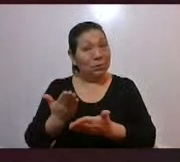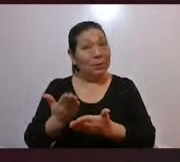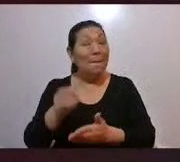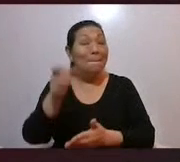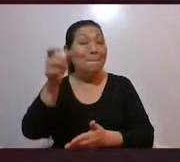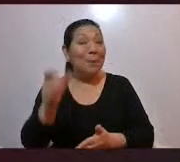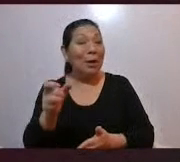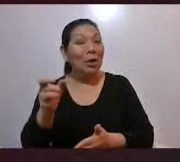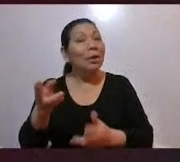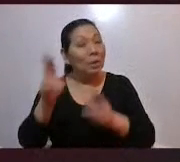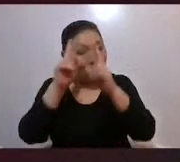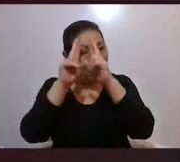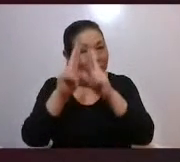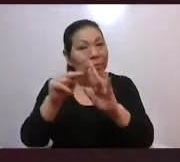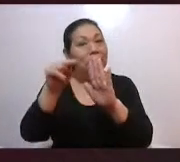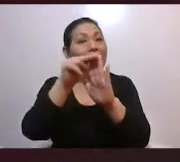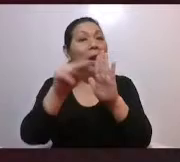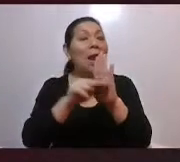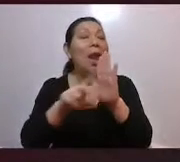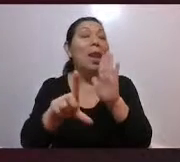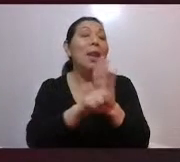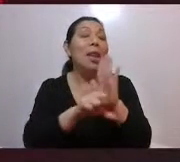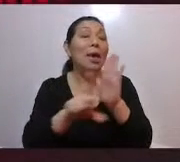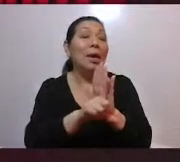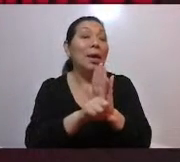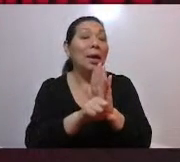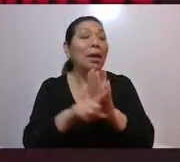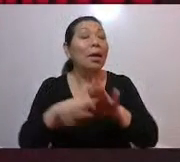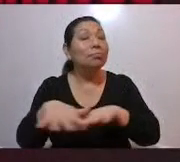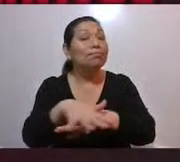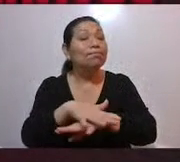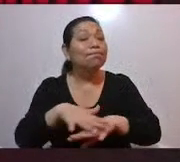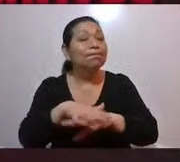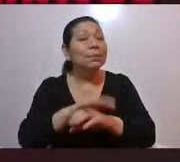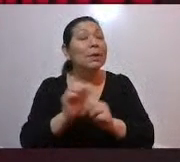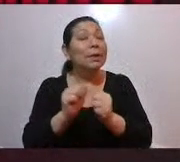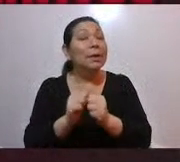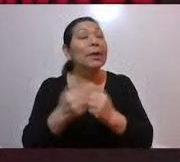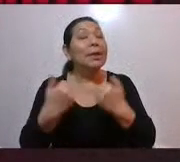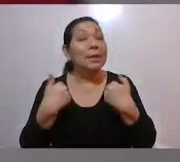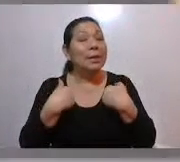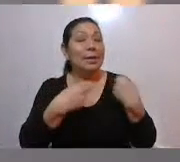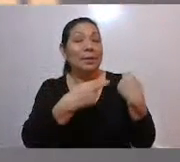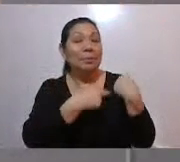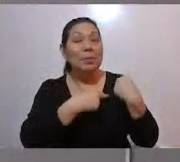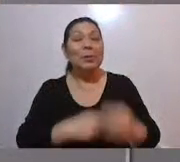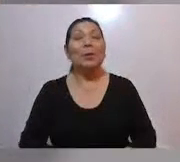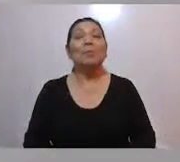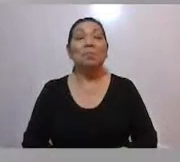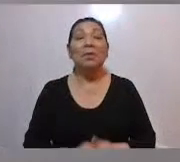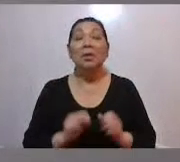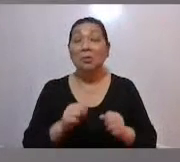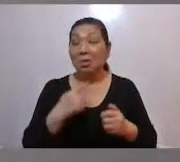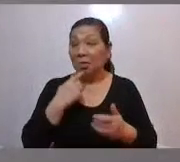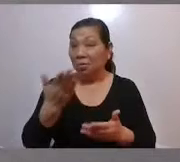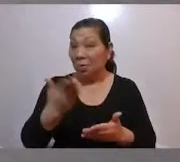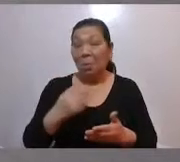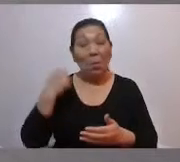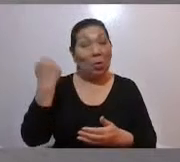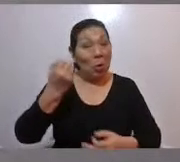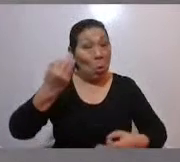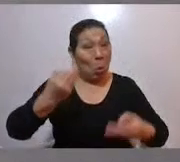alguna autoridad o funcionario acate las normas legales o ejecute los actos administrativos que le corresponden.